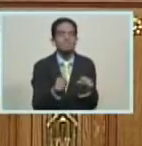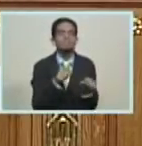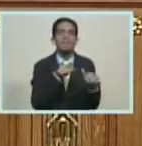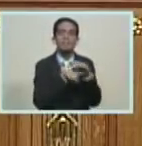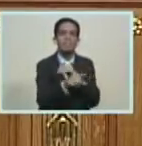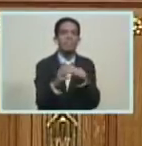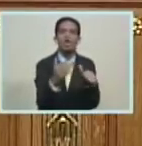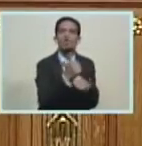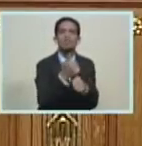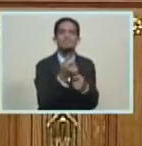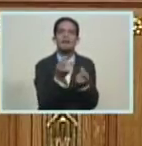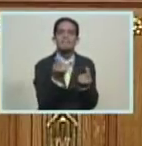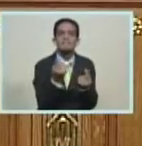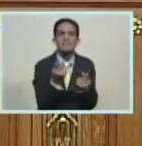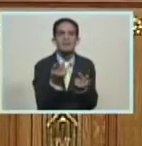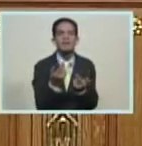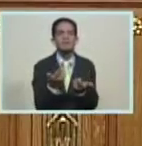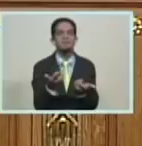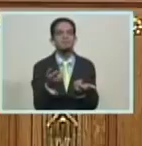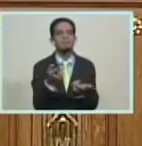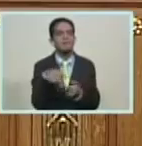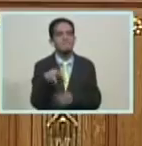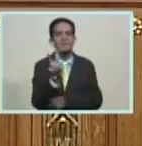las importaciones necesarias a Venezuela.